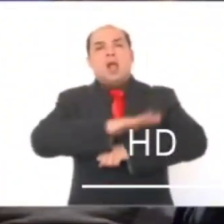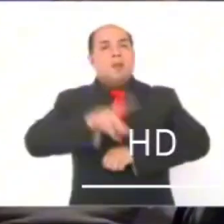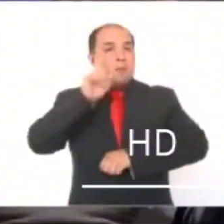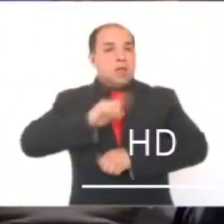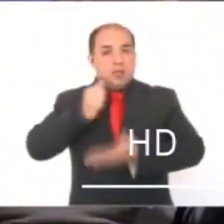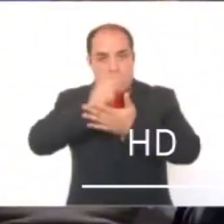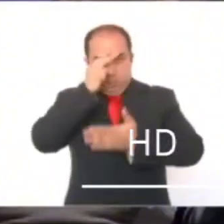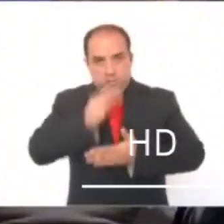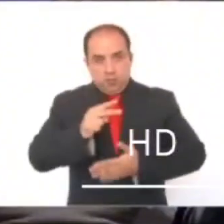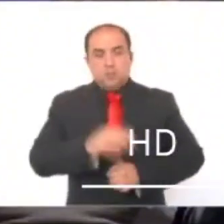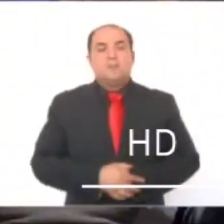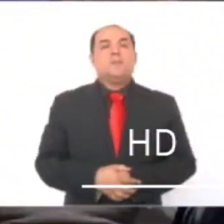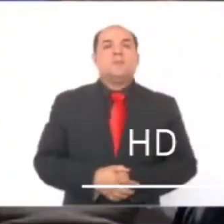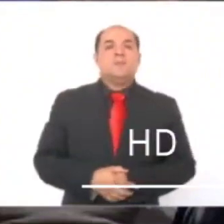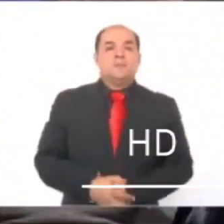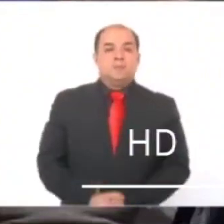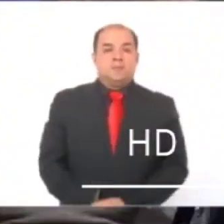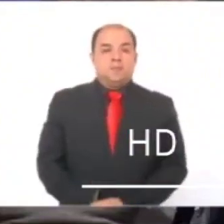México.